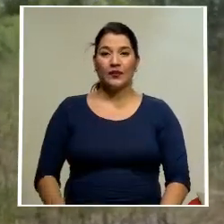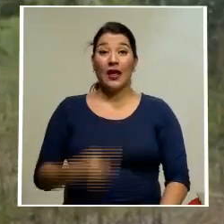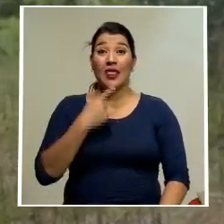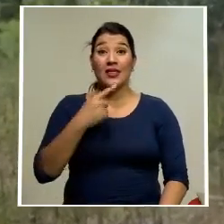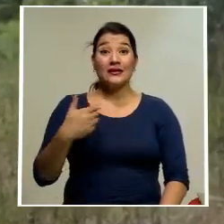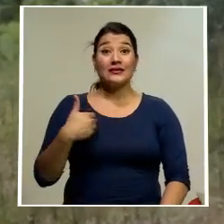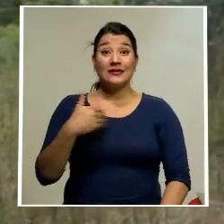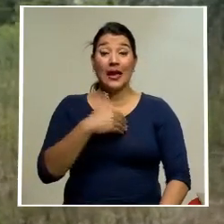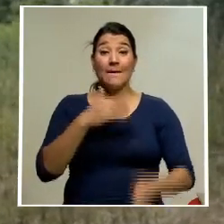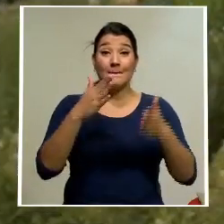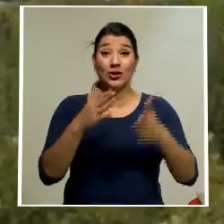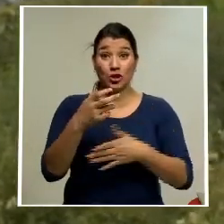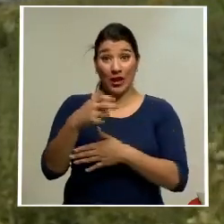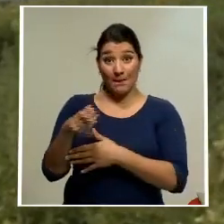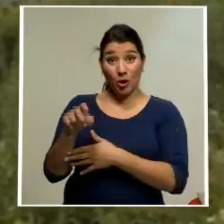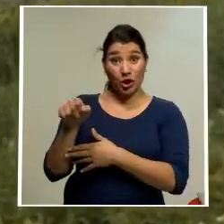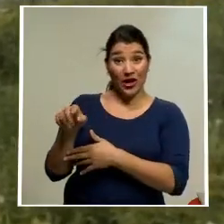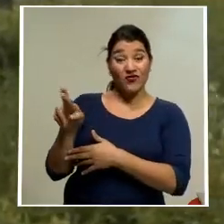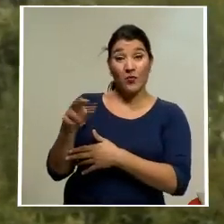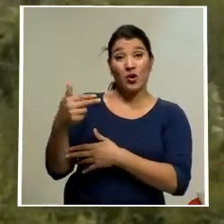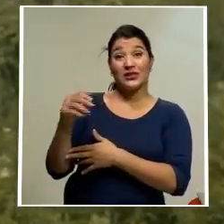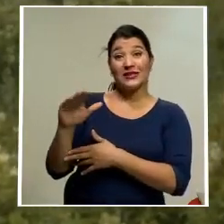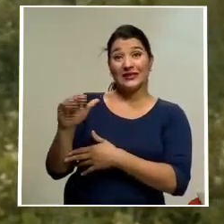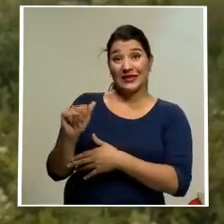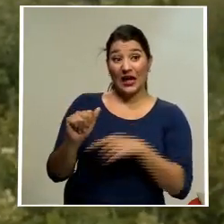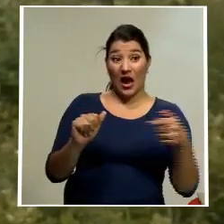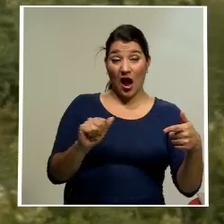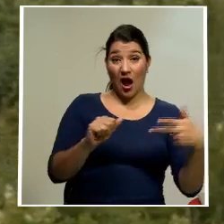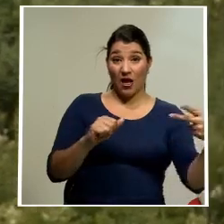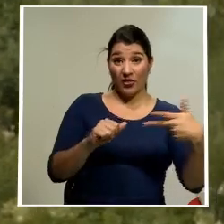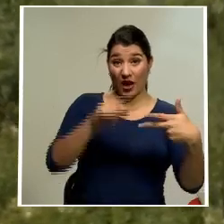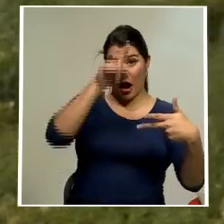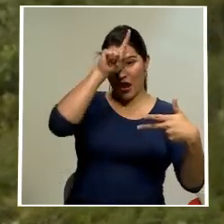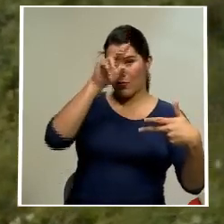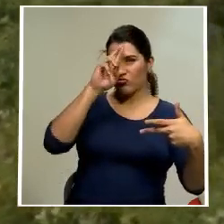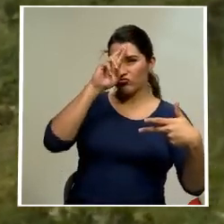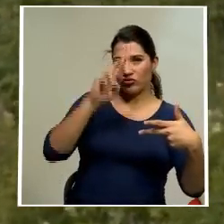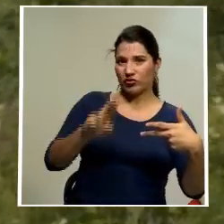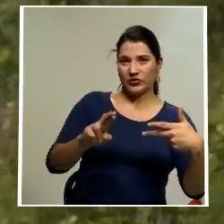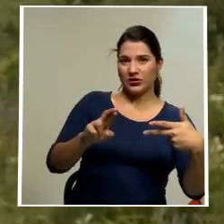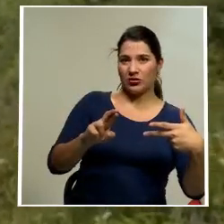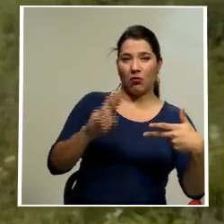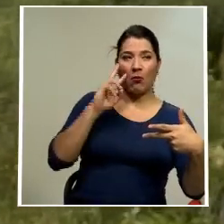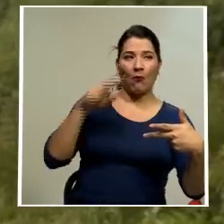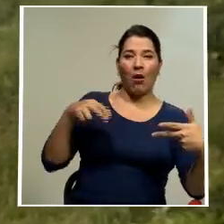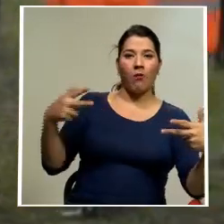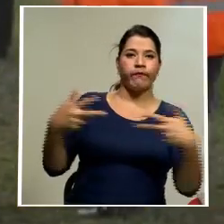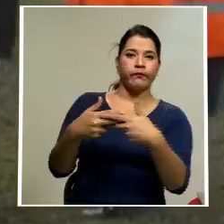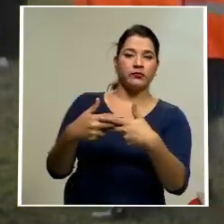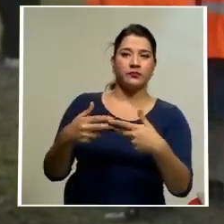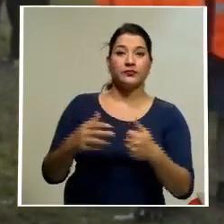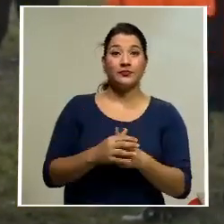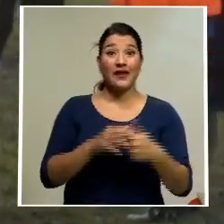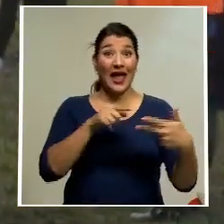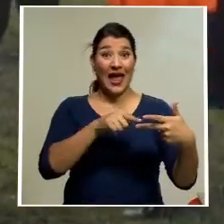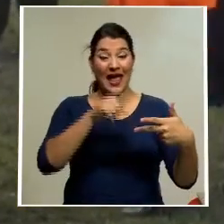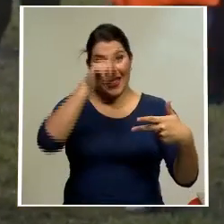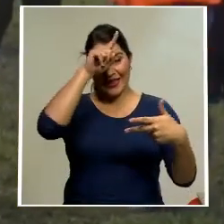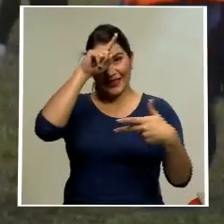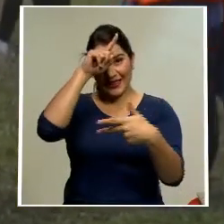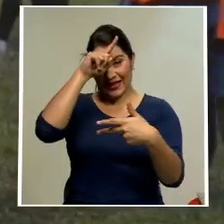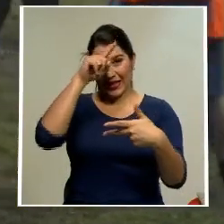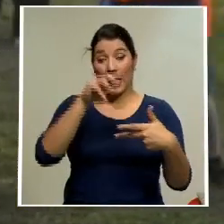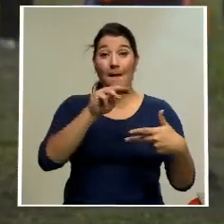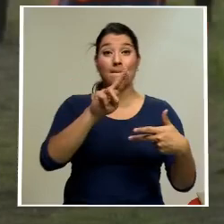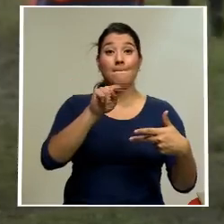ministro de Transporte checo, el tren alemán no respetó una señal y se estrelló contra el tren regional. El tren alemán hacía la ruta entre